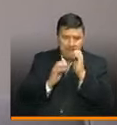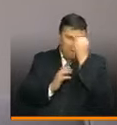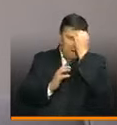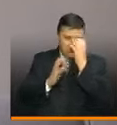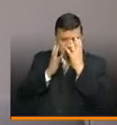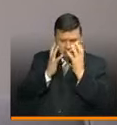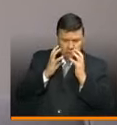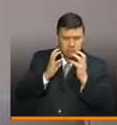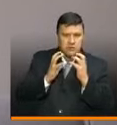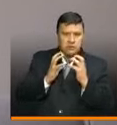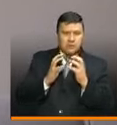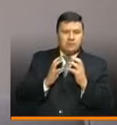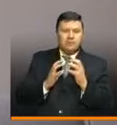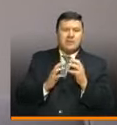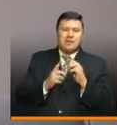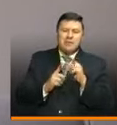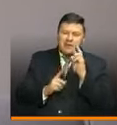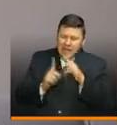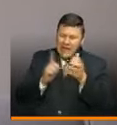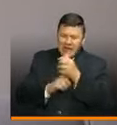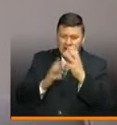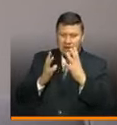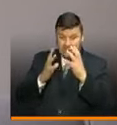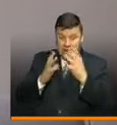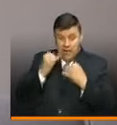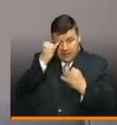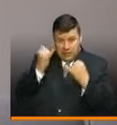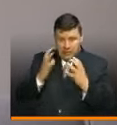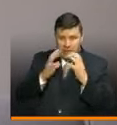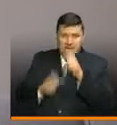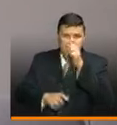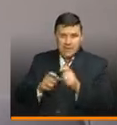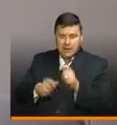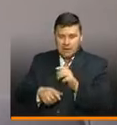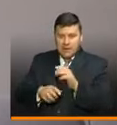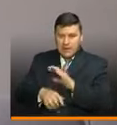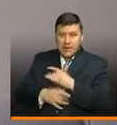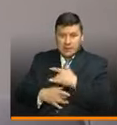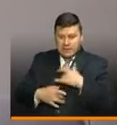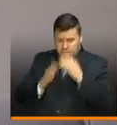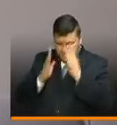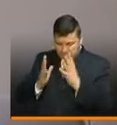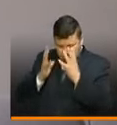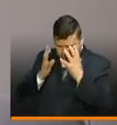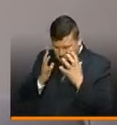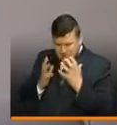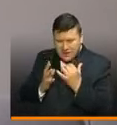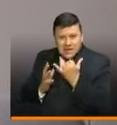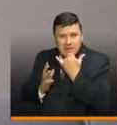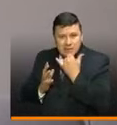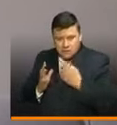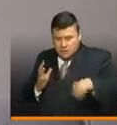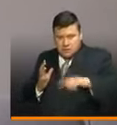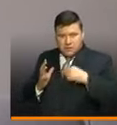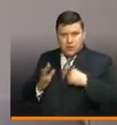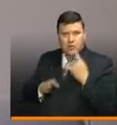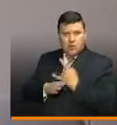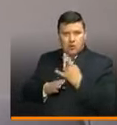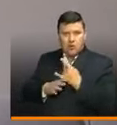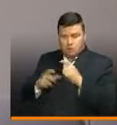principales molestias que hemos encontrado en cuanto al personal de la atención de la salud es qué pasa con nosotros los que